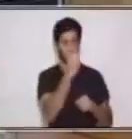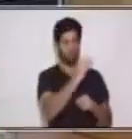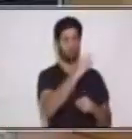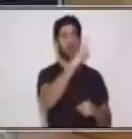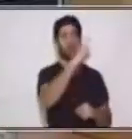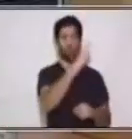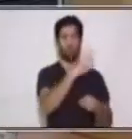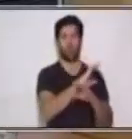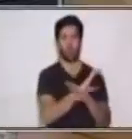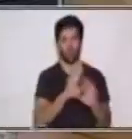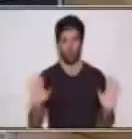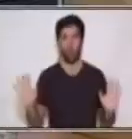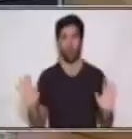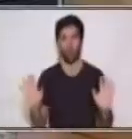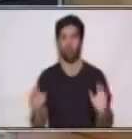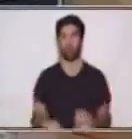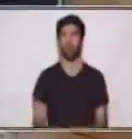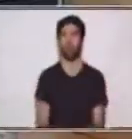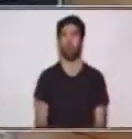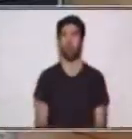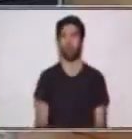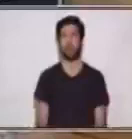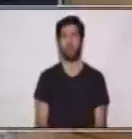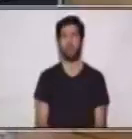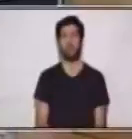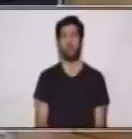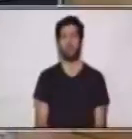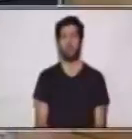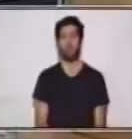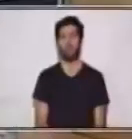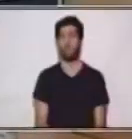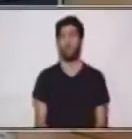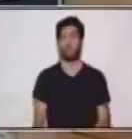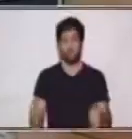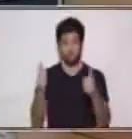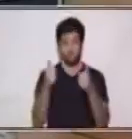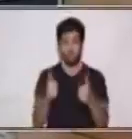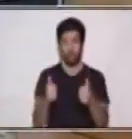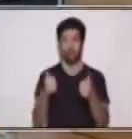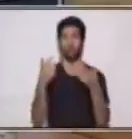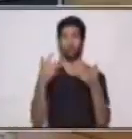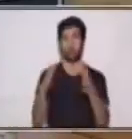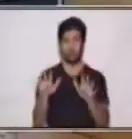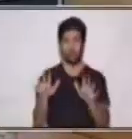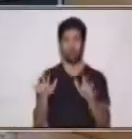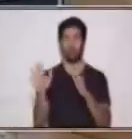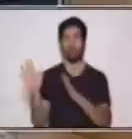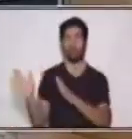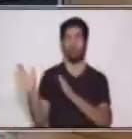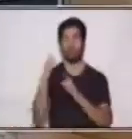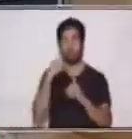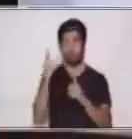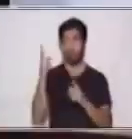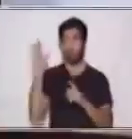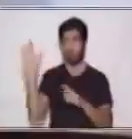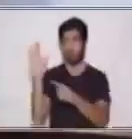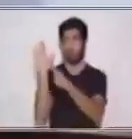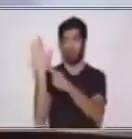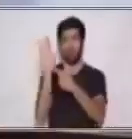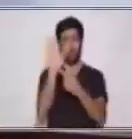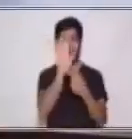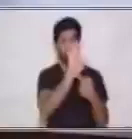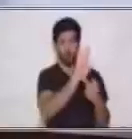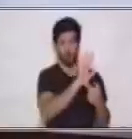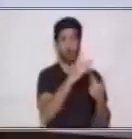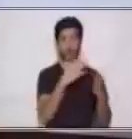primera letra, la inicial, sea la que lleve la mayúscula. Muy bien. Entonces, después de haber visto de manera general,